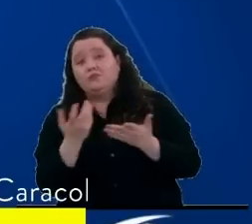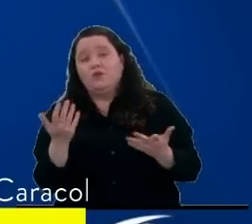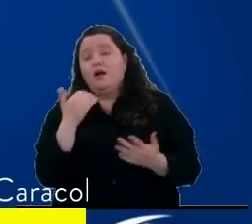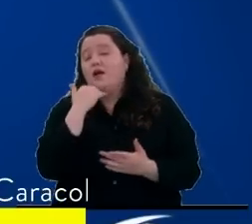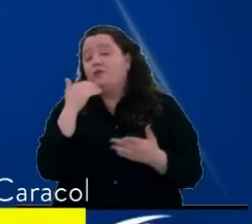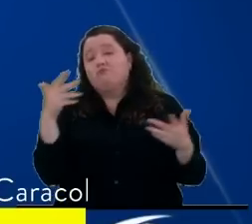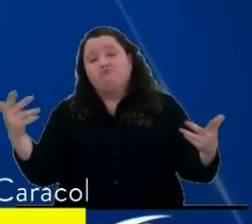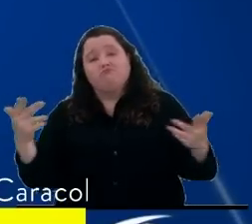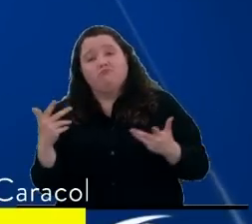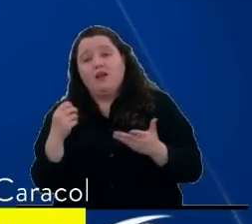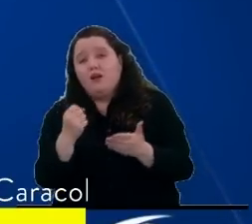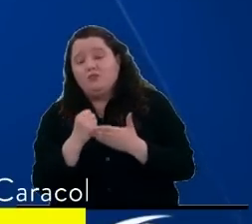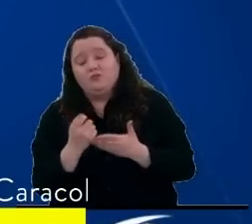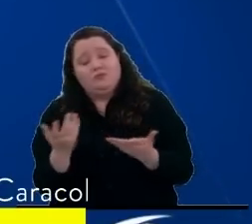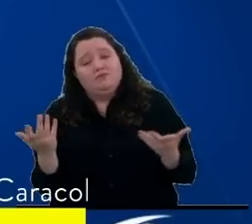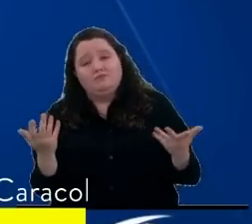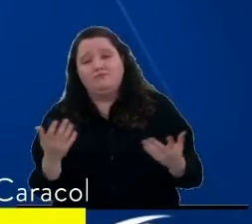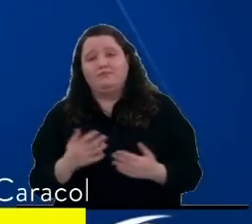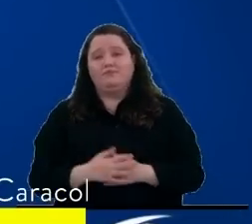alguna forma.